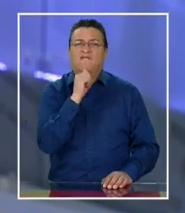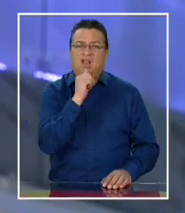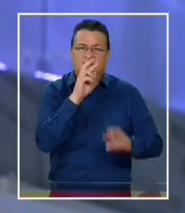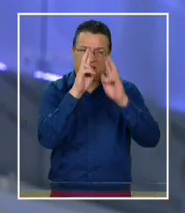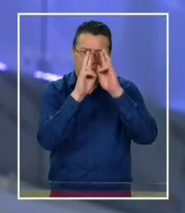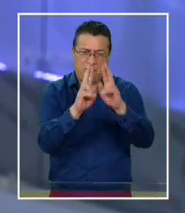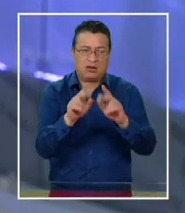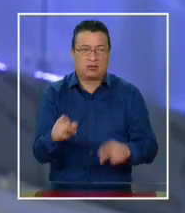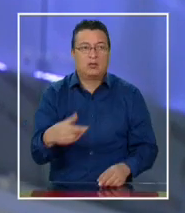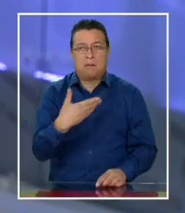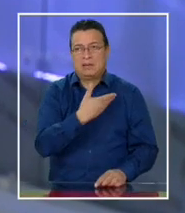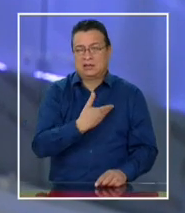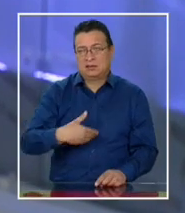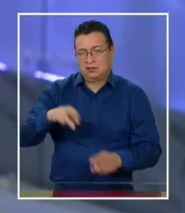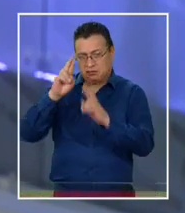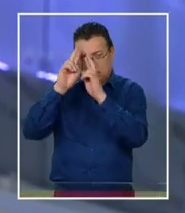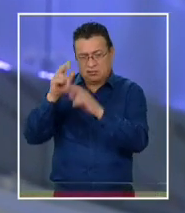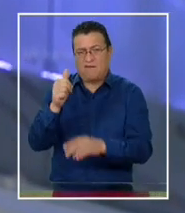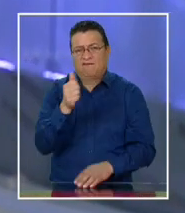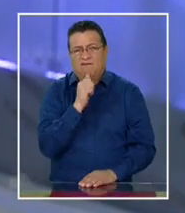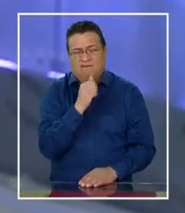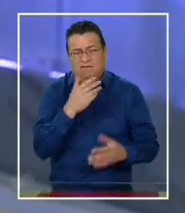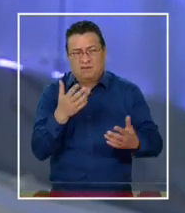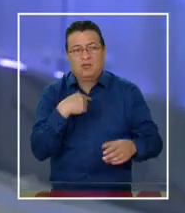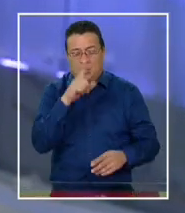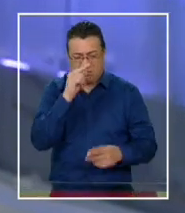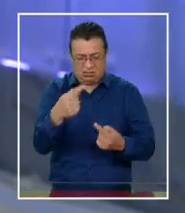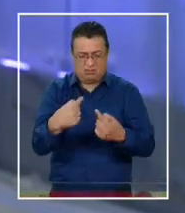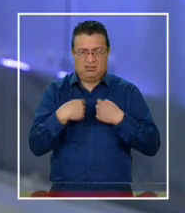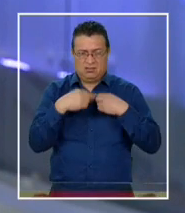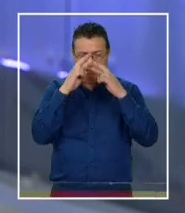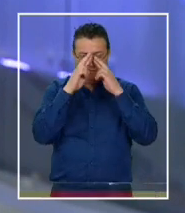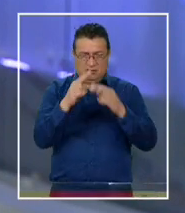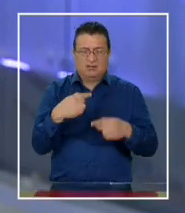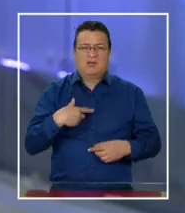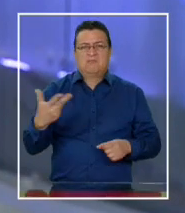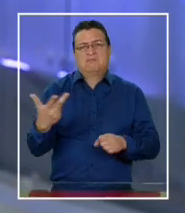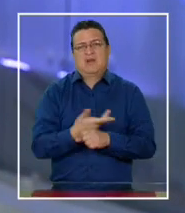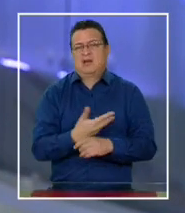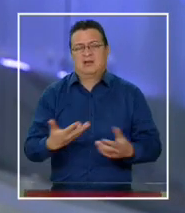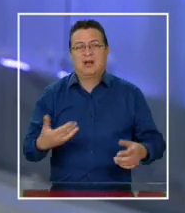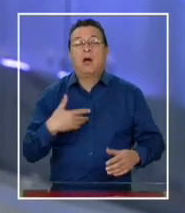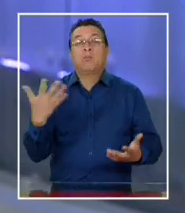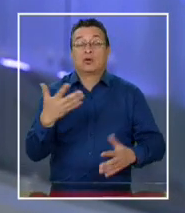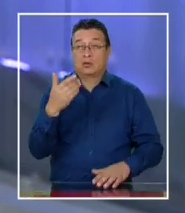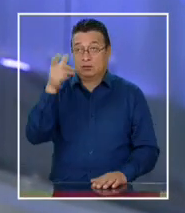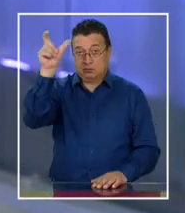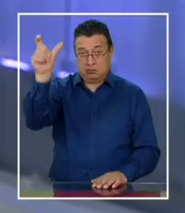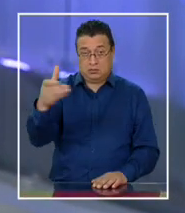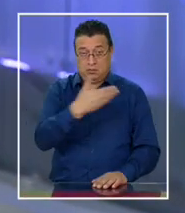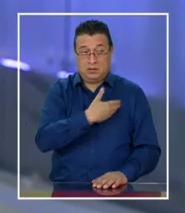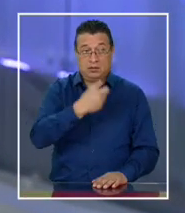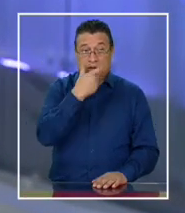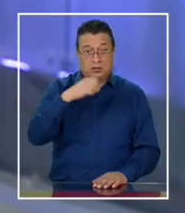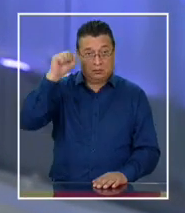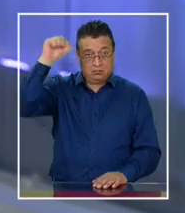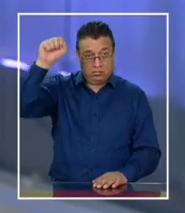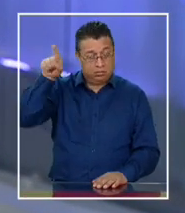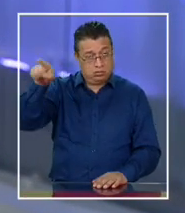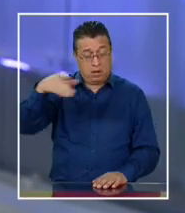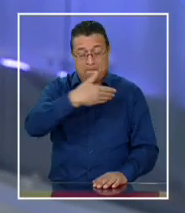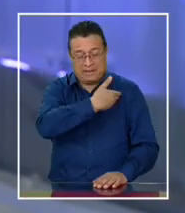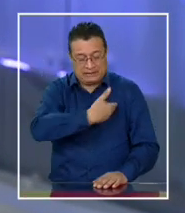con el presidente de la república Y lo siento también conmigo Porque primero porque el presidente de la república es el presidente de la